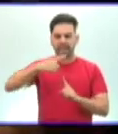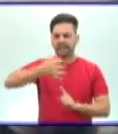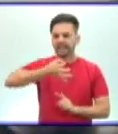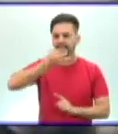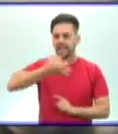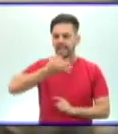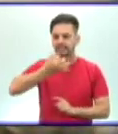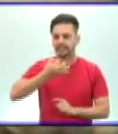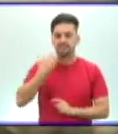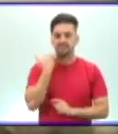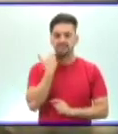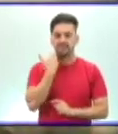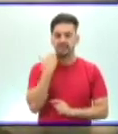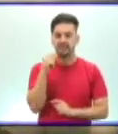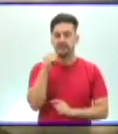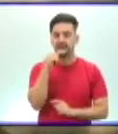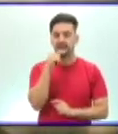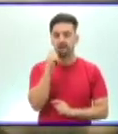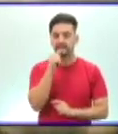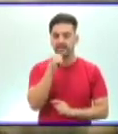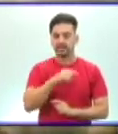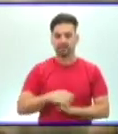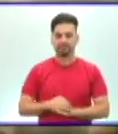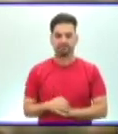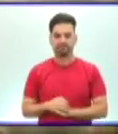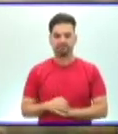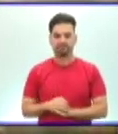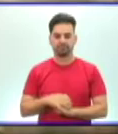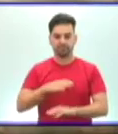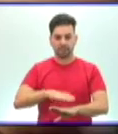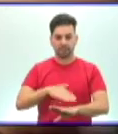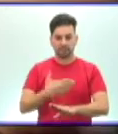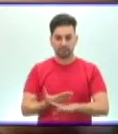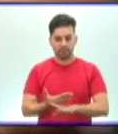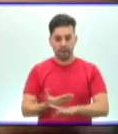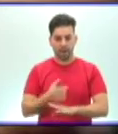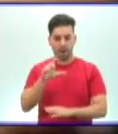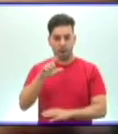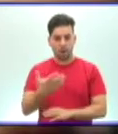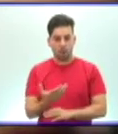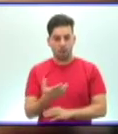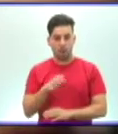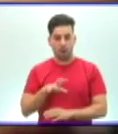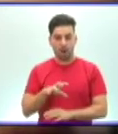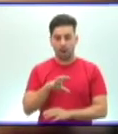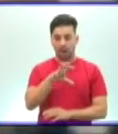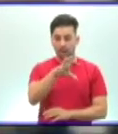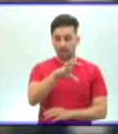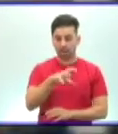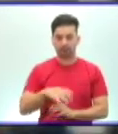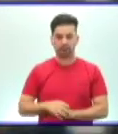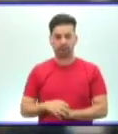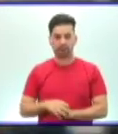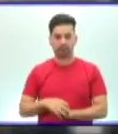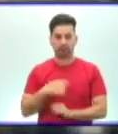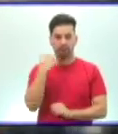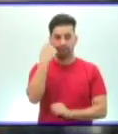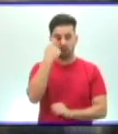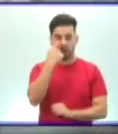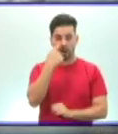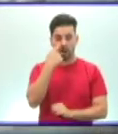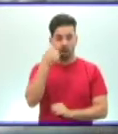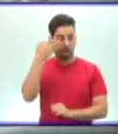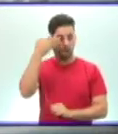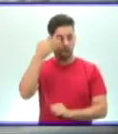amarilla. Luego, sobre el tratamiento quirúrgico del cáncer, la extracción de cataratas, referencias a la